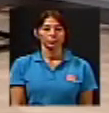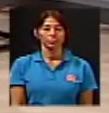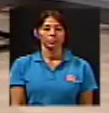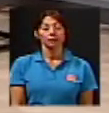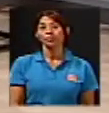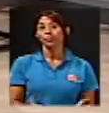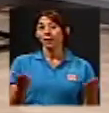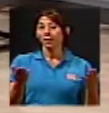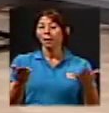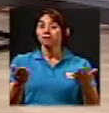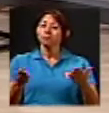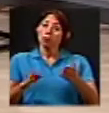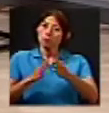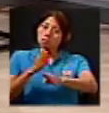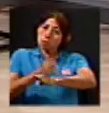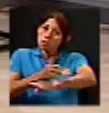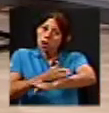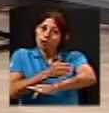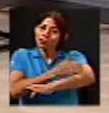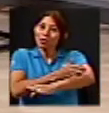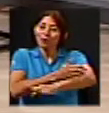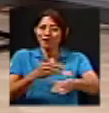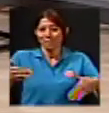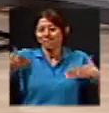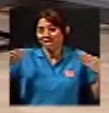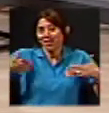próspero y feliz